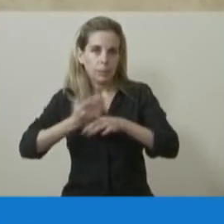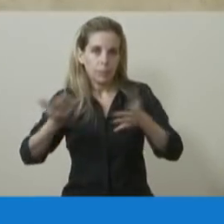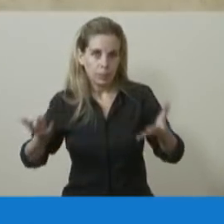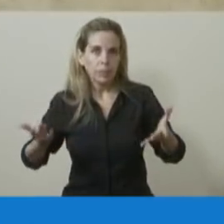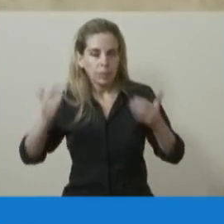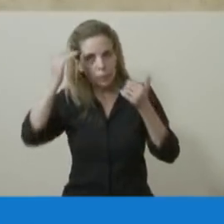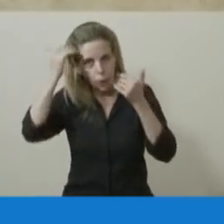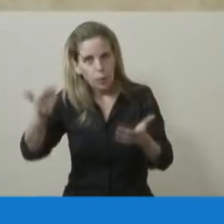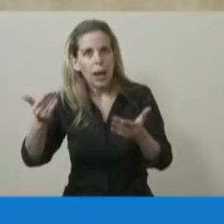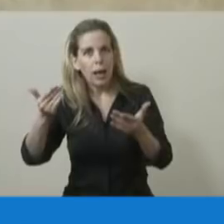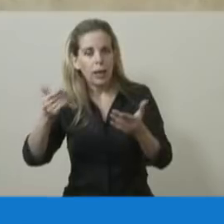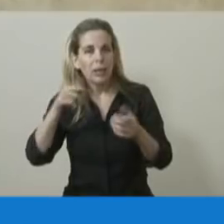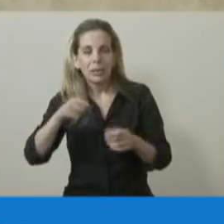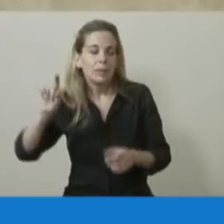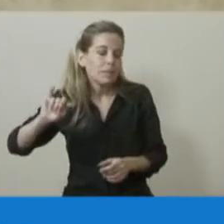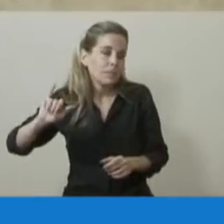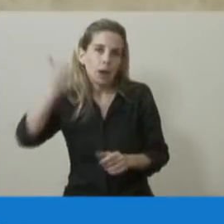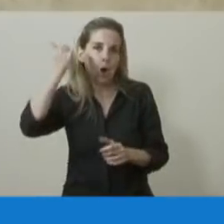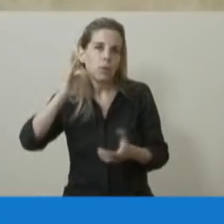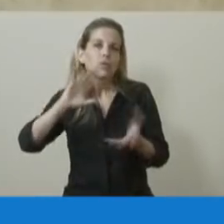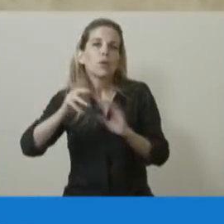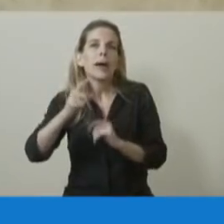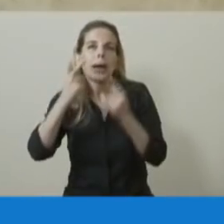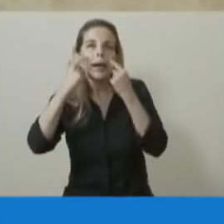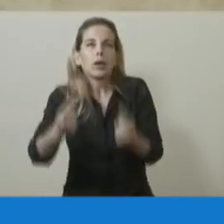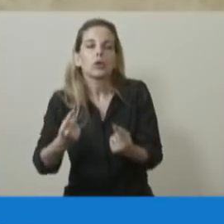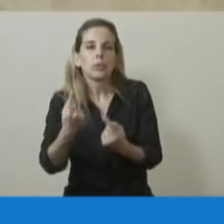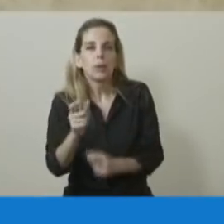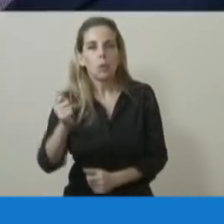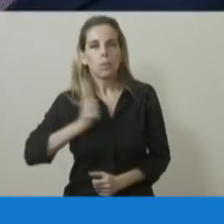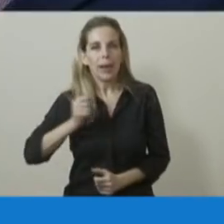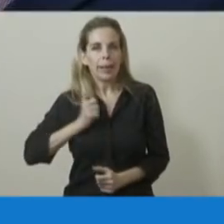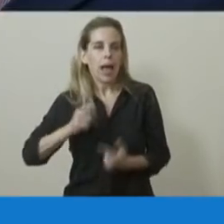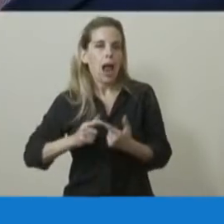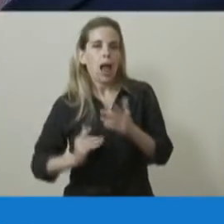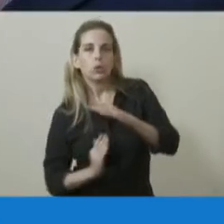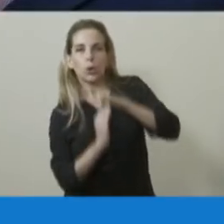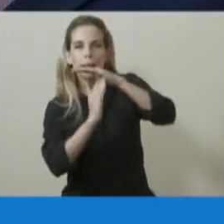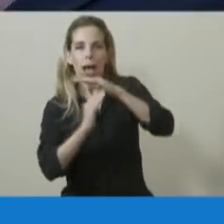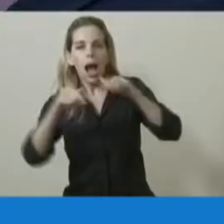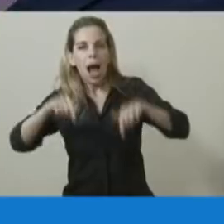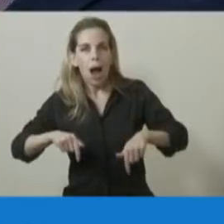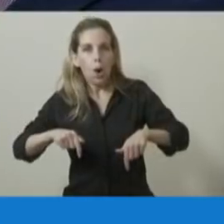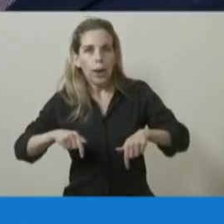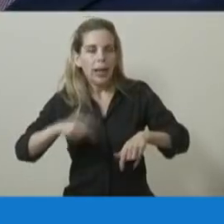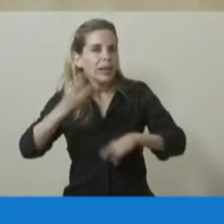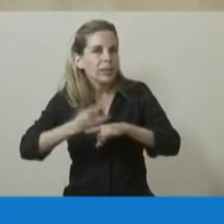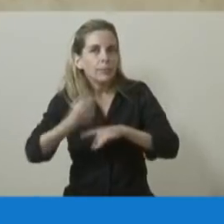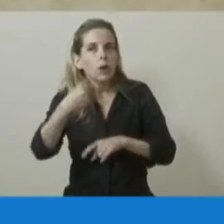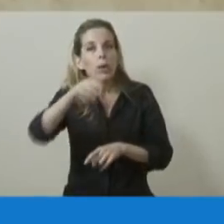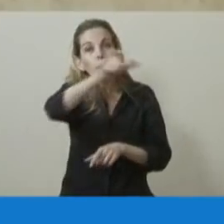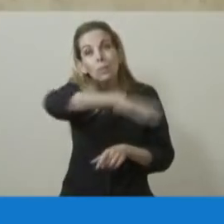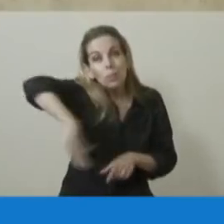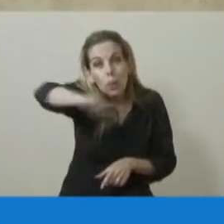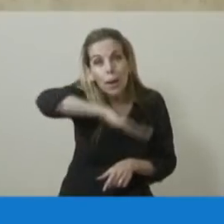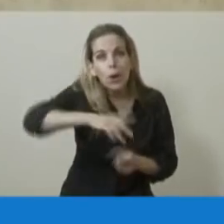Eso es el mejor reconocimiento que puede tener un militar en estos tiempos. Estar presentes cuando su pueblo los necesita,